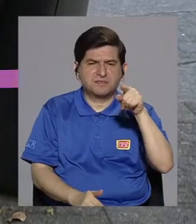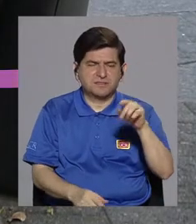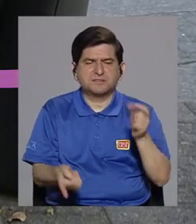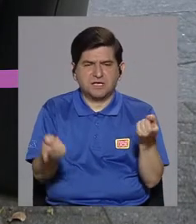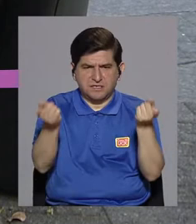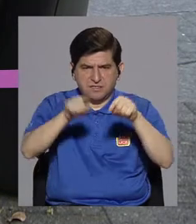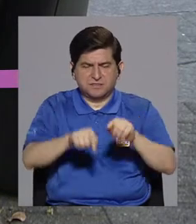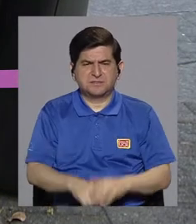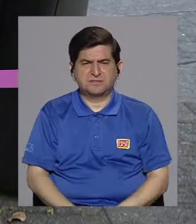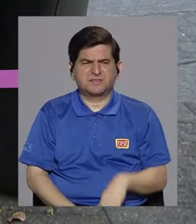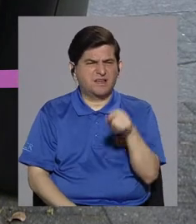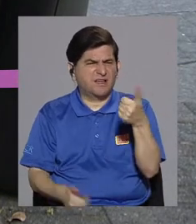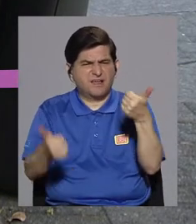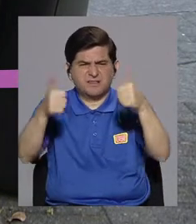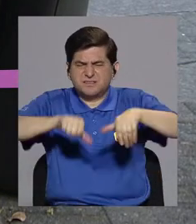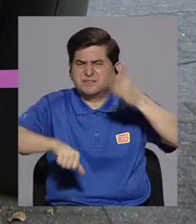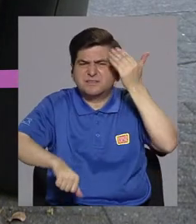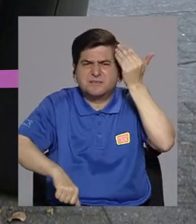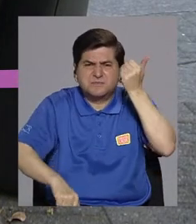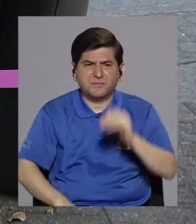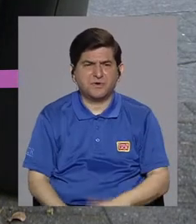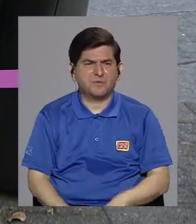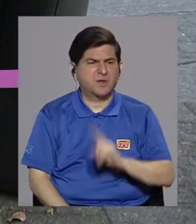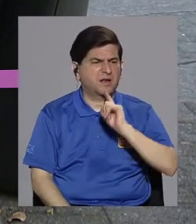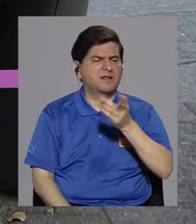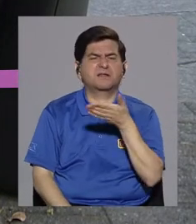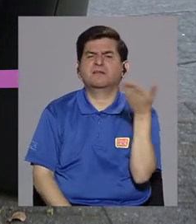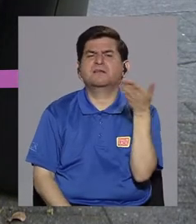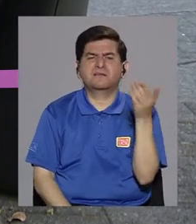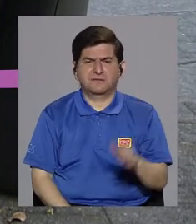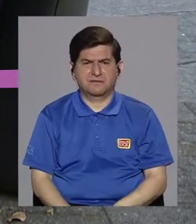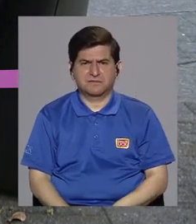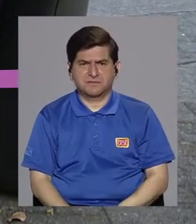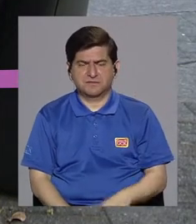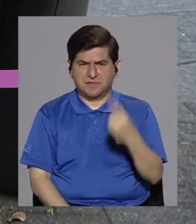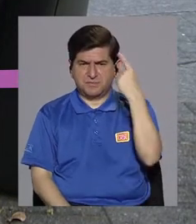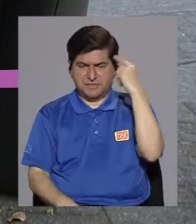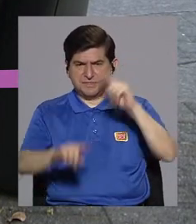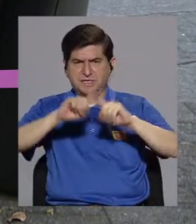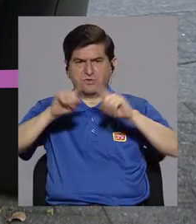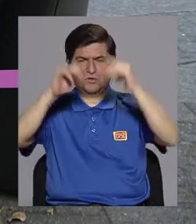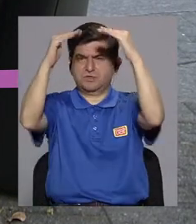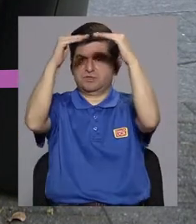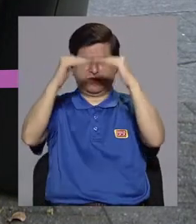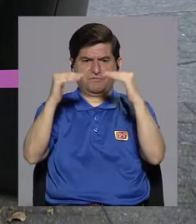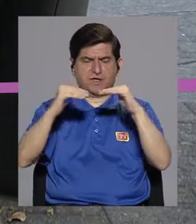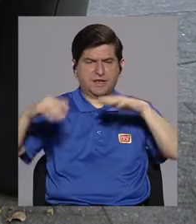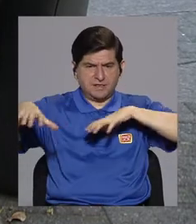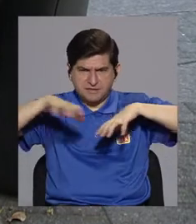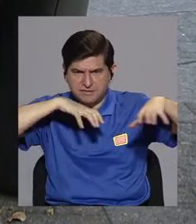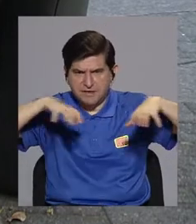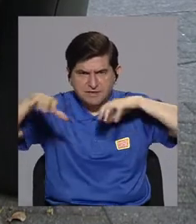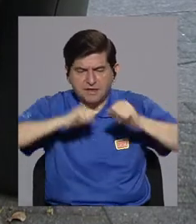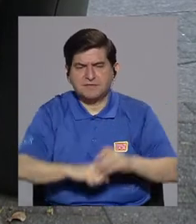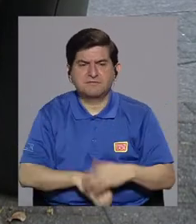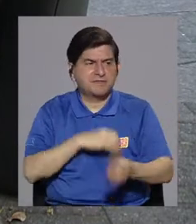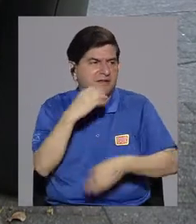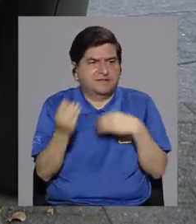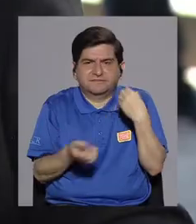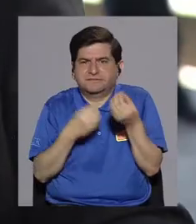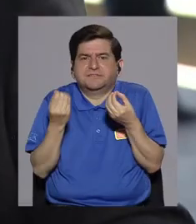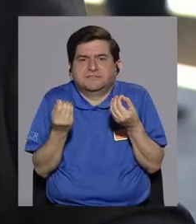revisar 2016. ¿Por qué surge este convenio, digamos, y qué nos dice ese convenio a los diversos niveles de actuación, de qué se puede